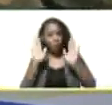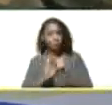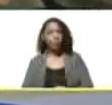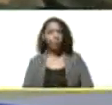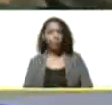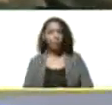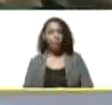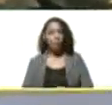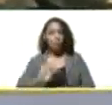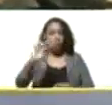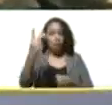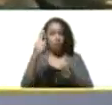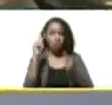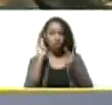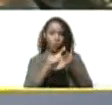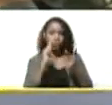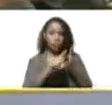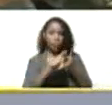Dos,